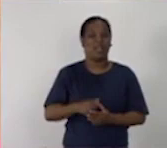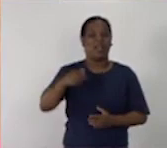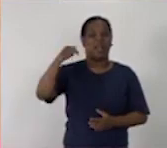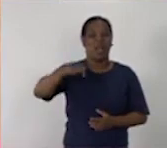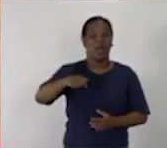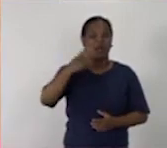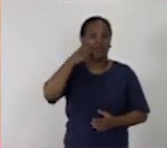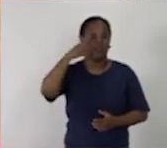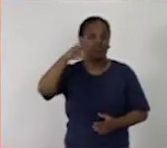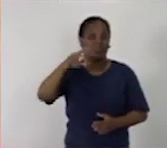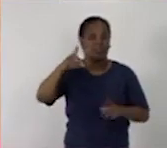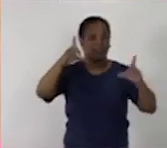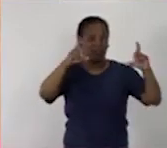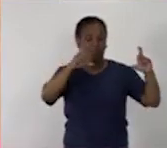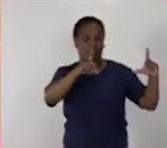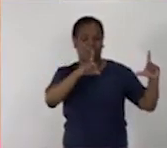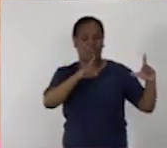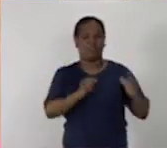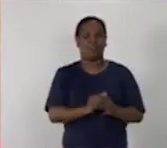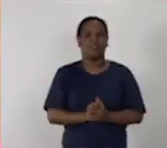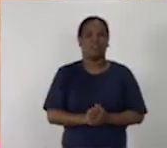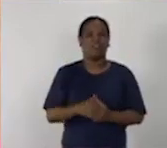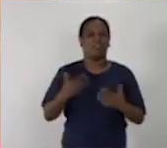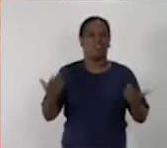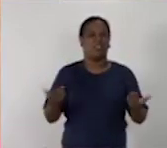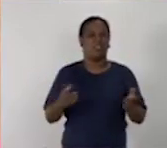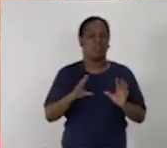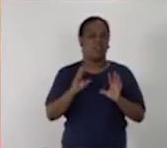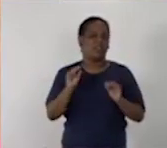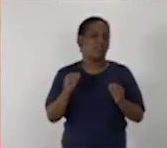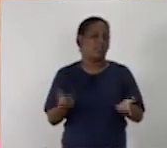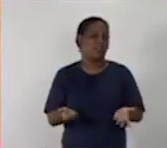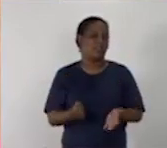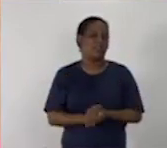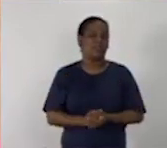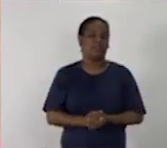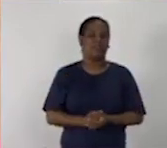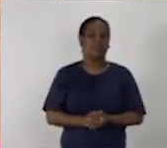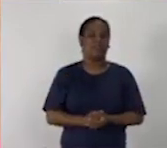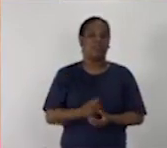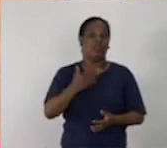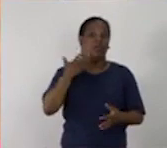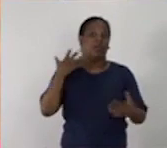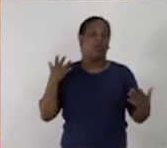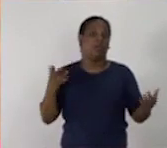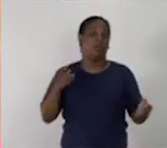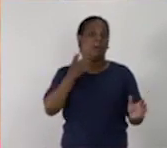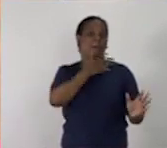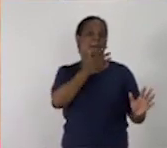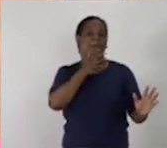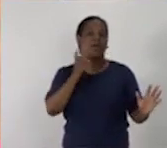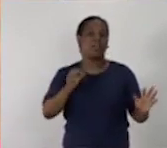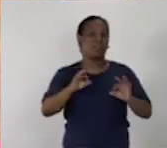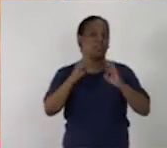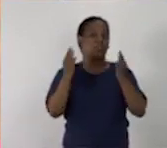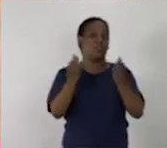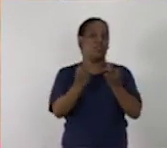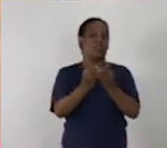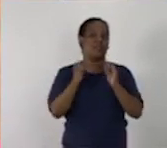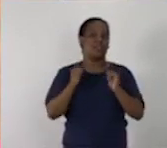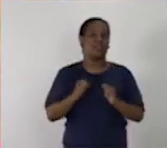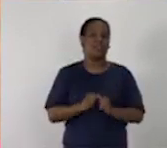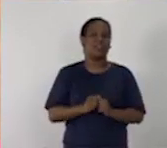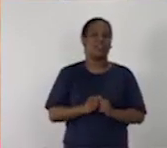Ahora, observen esta imagen. ¿Qué representa? Bueno, al parecer ellos forman una